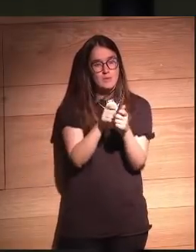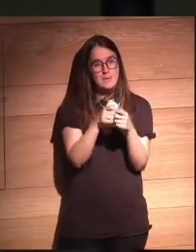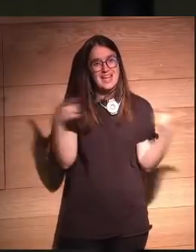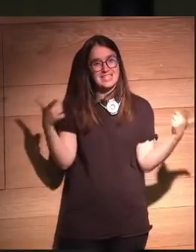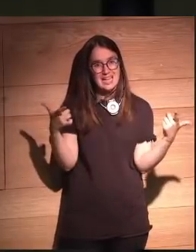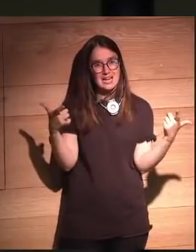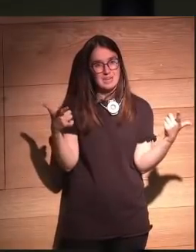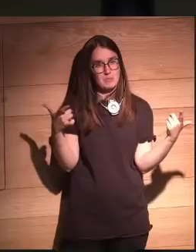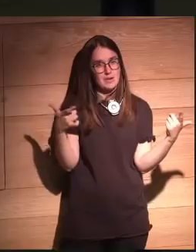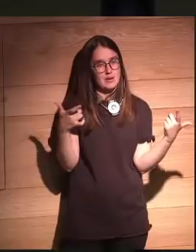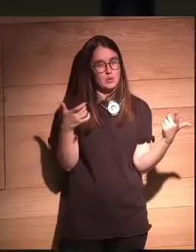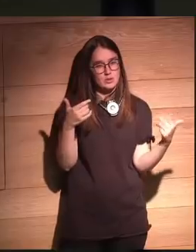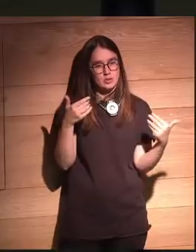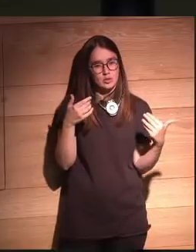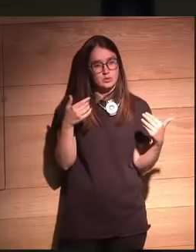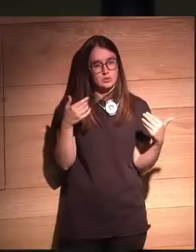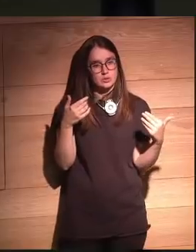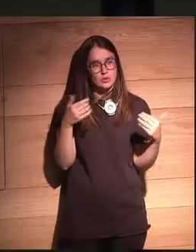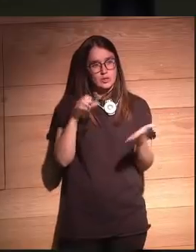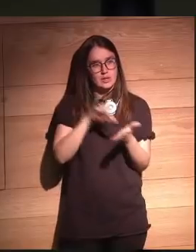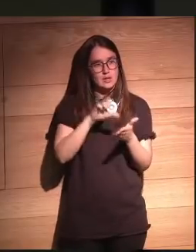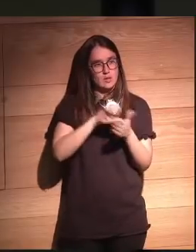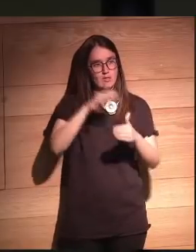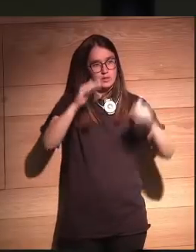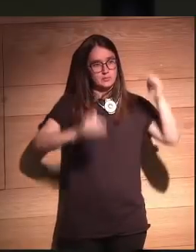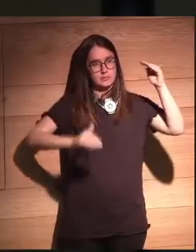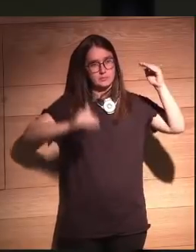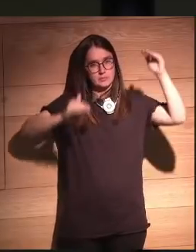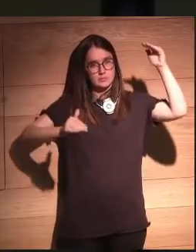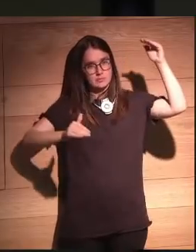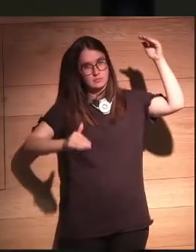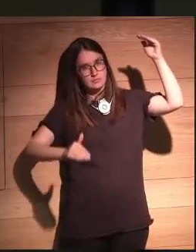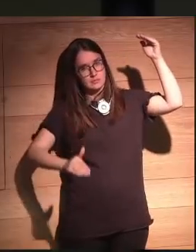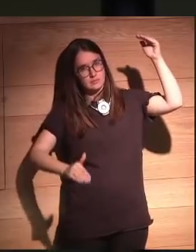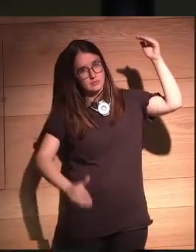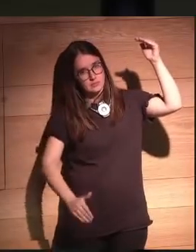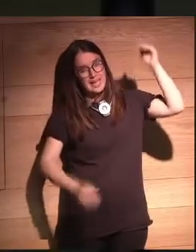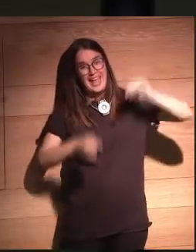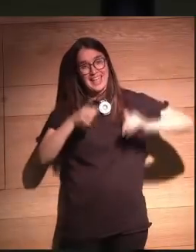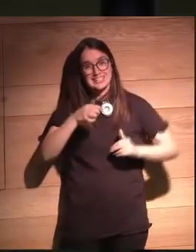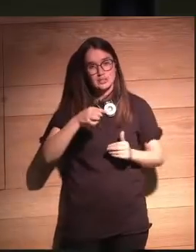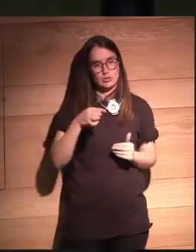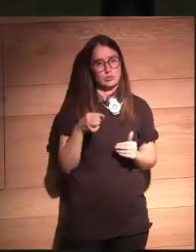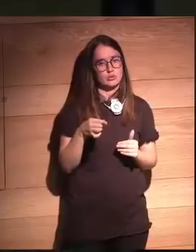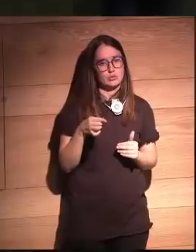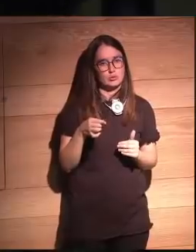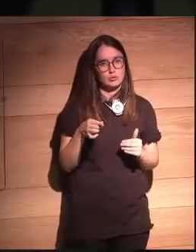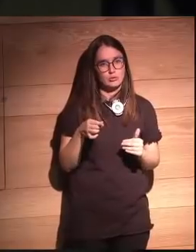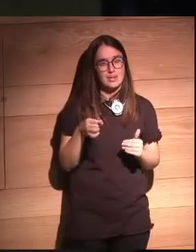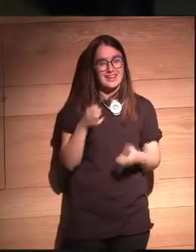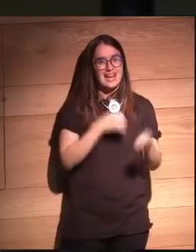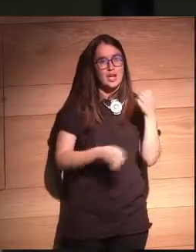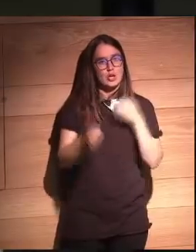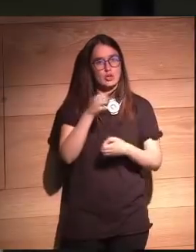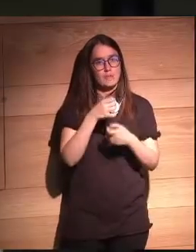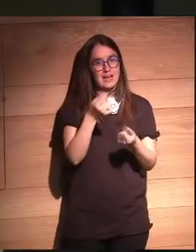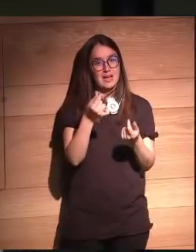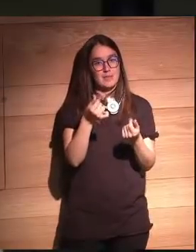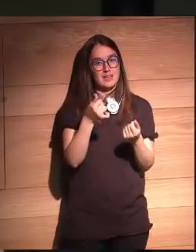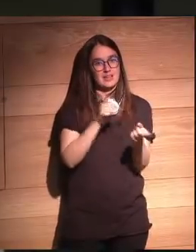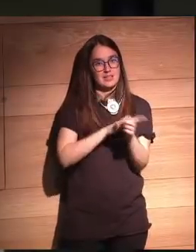más desiguales son las ciudades, esto pesa en la propia economía capitalista que